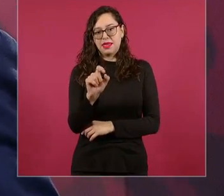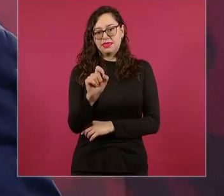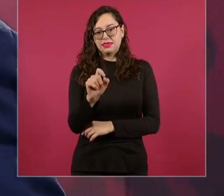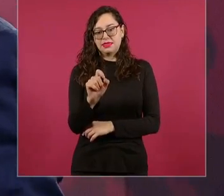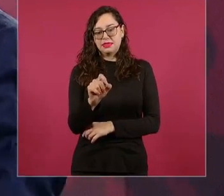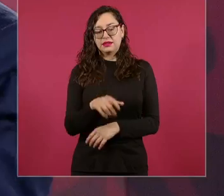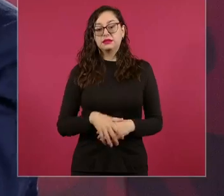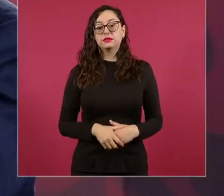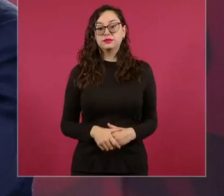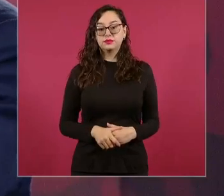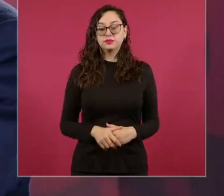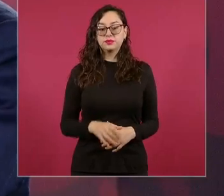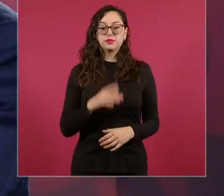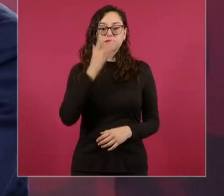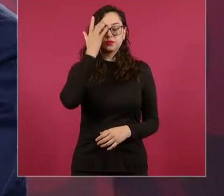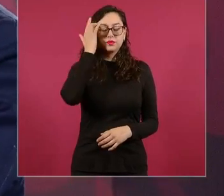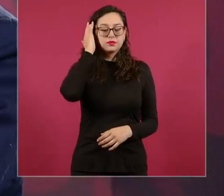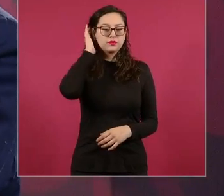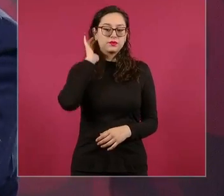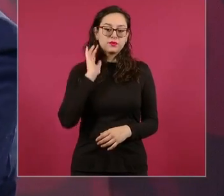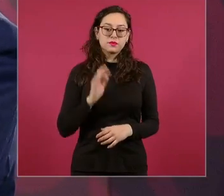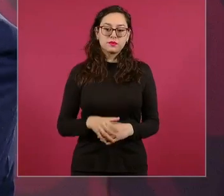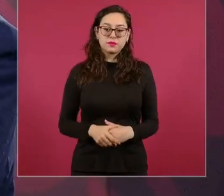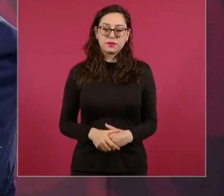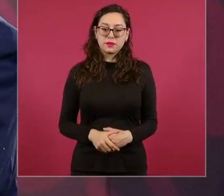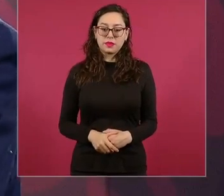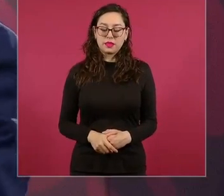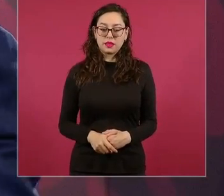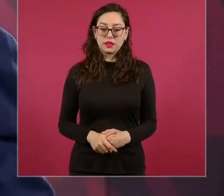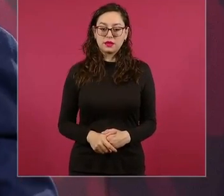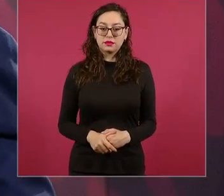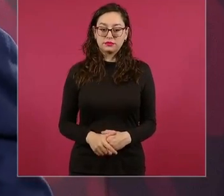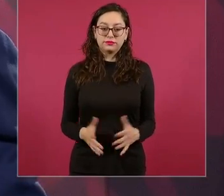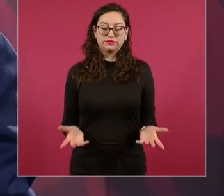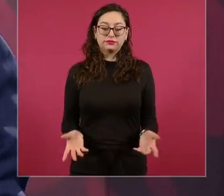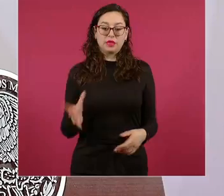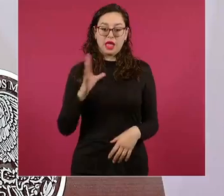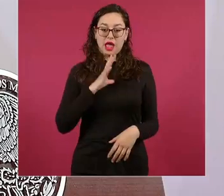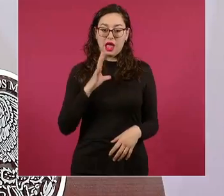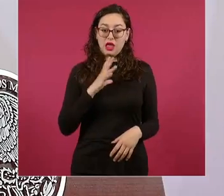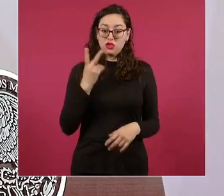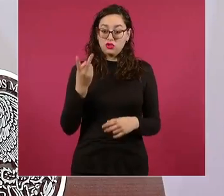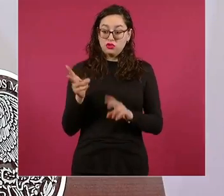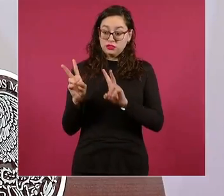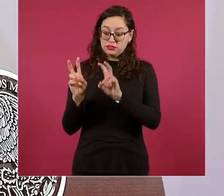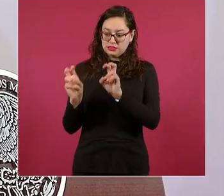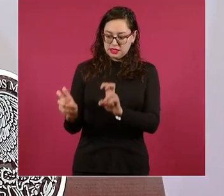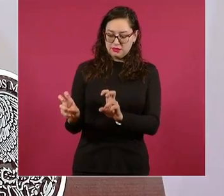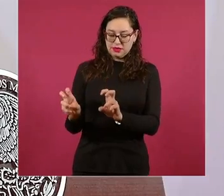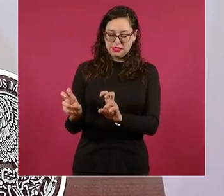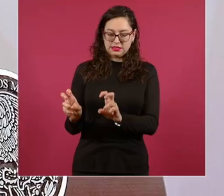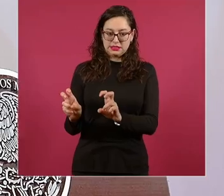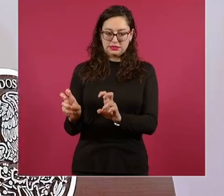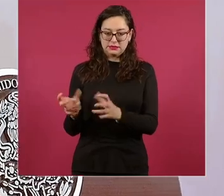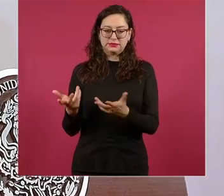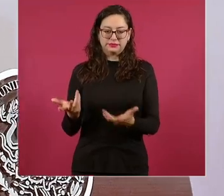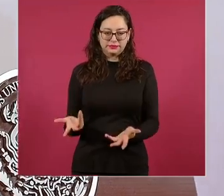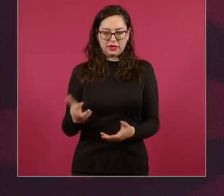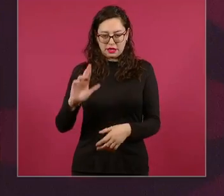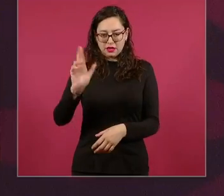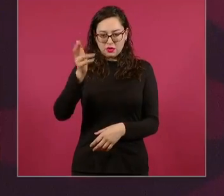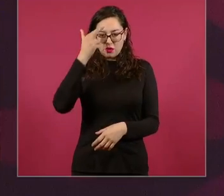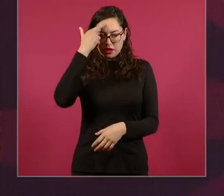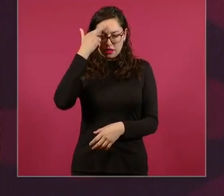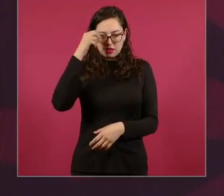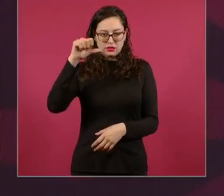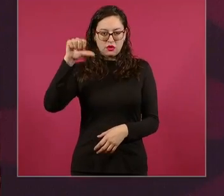Sí, porque son dos temas. Hoy correspondía lo de salud